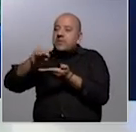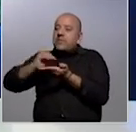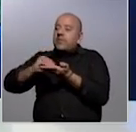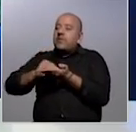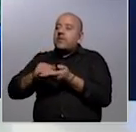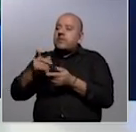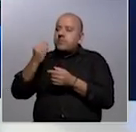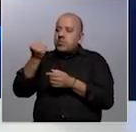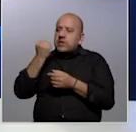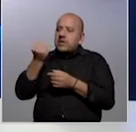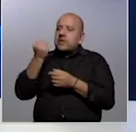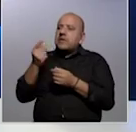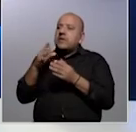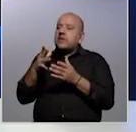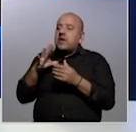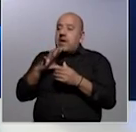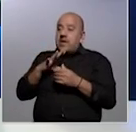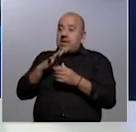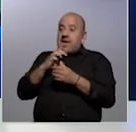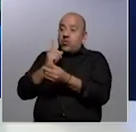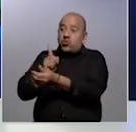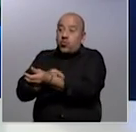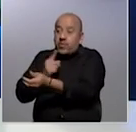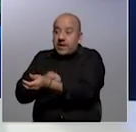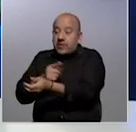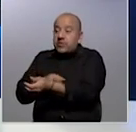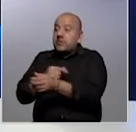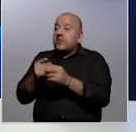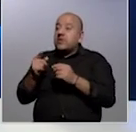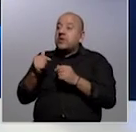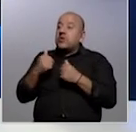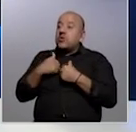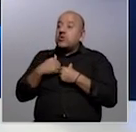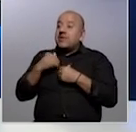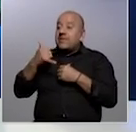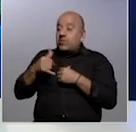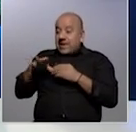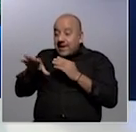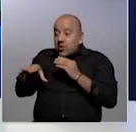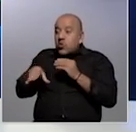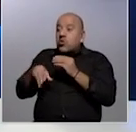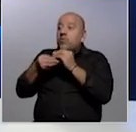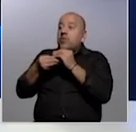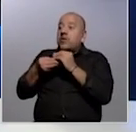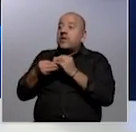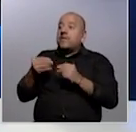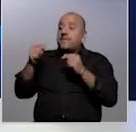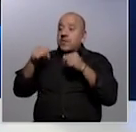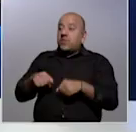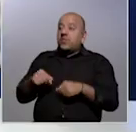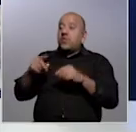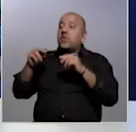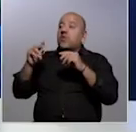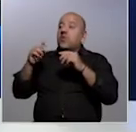dices porque porque nos tenemos que acostumbrar a una cosa así la tenemos que incorporar no hoy ya no nos cuestionamos